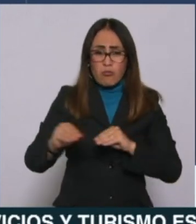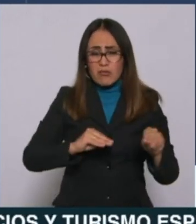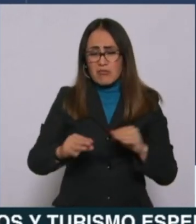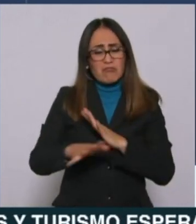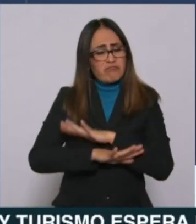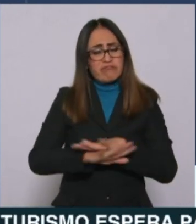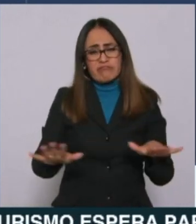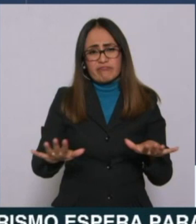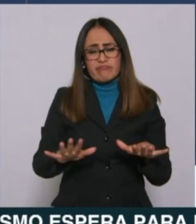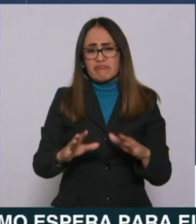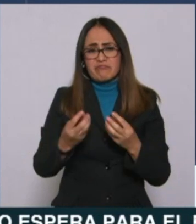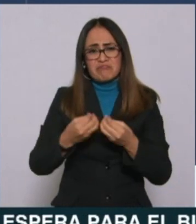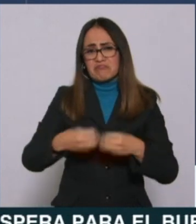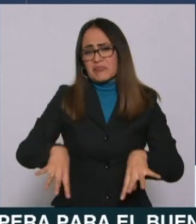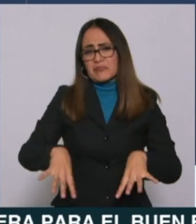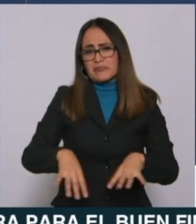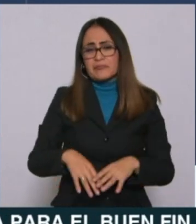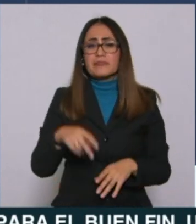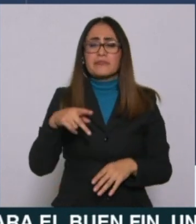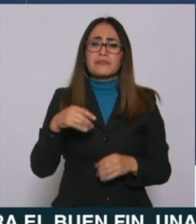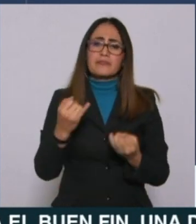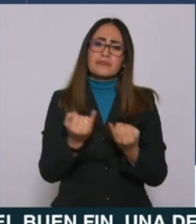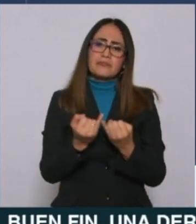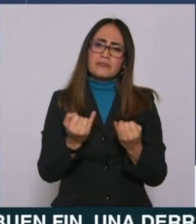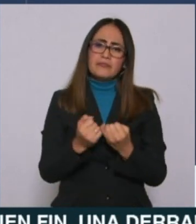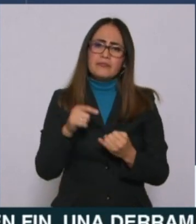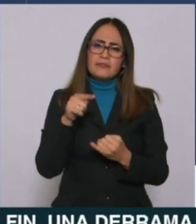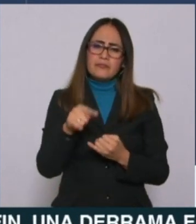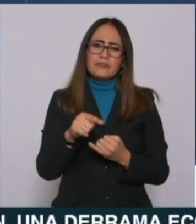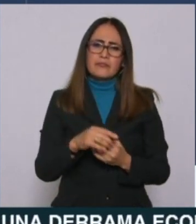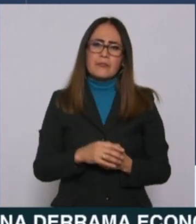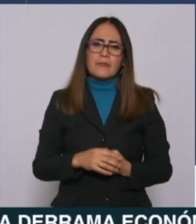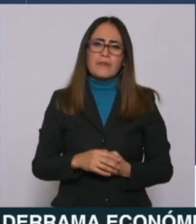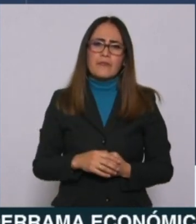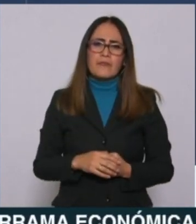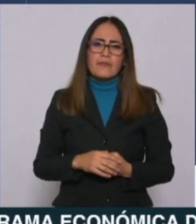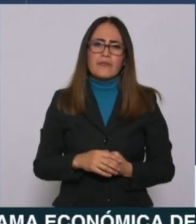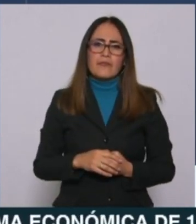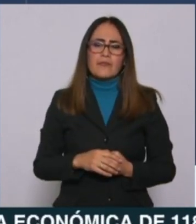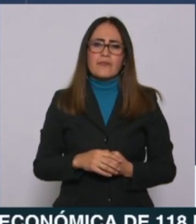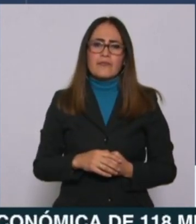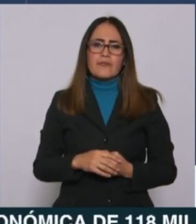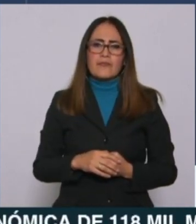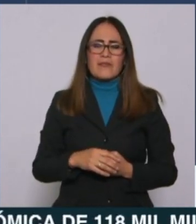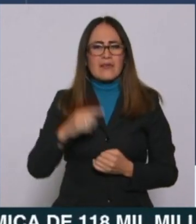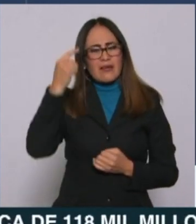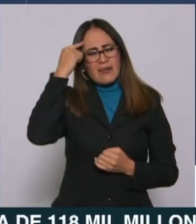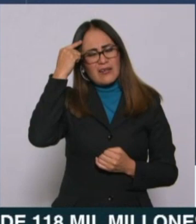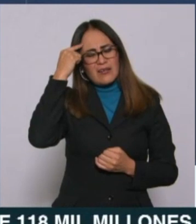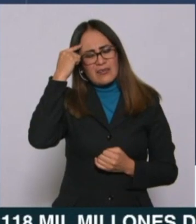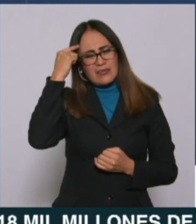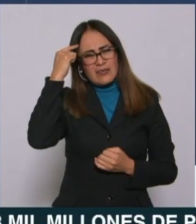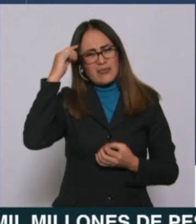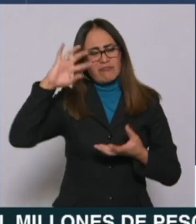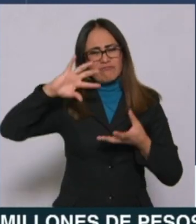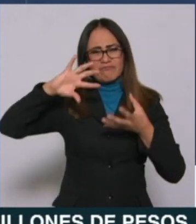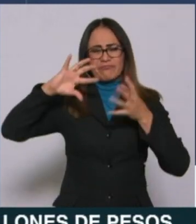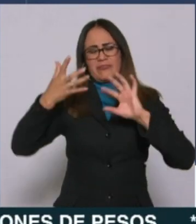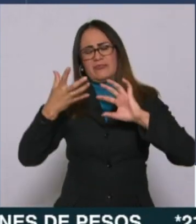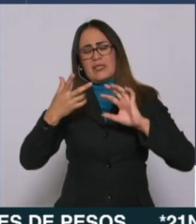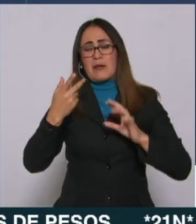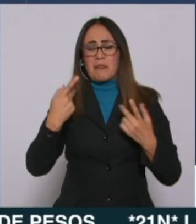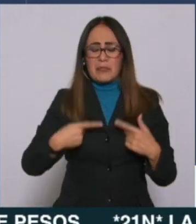cosas, sino que tiene también implicaciones en la esfera psiquiátrica mental de la